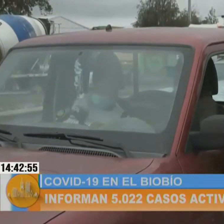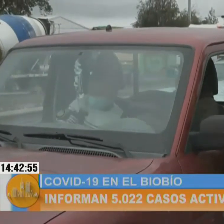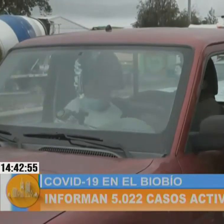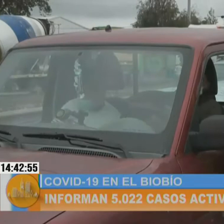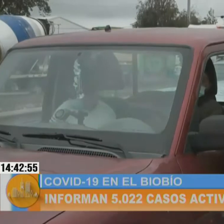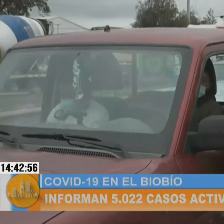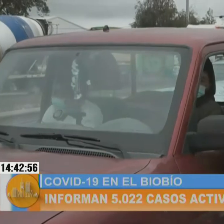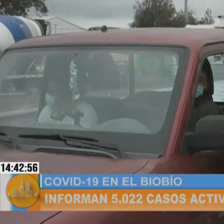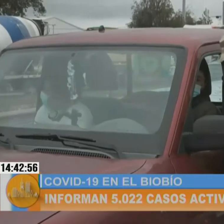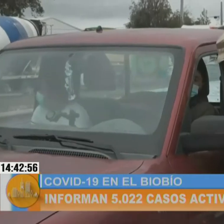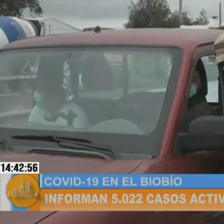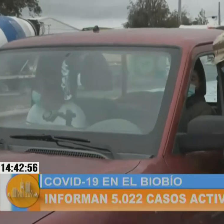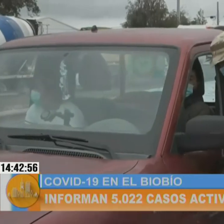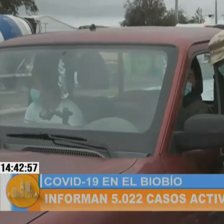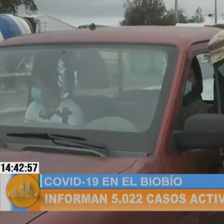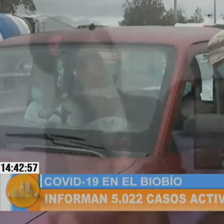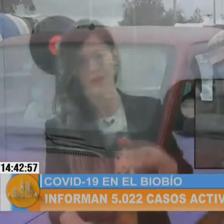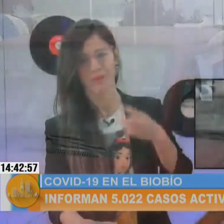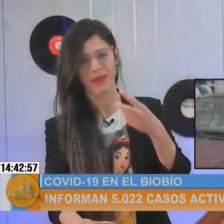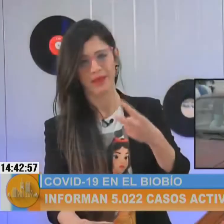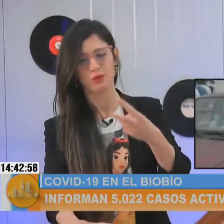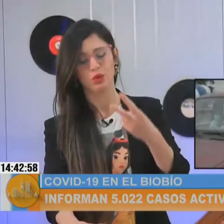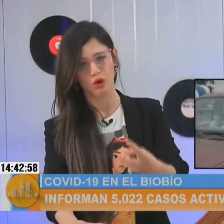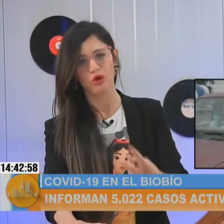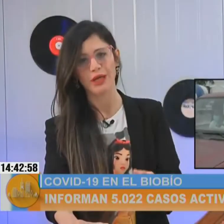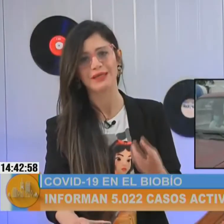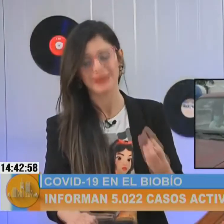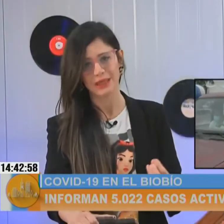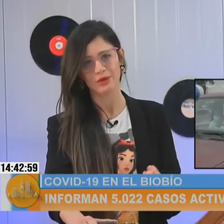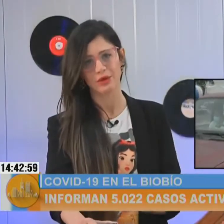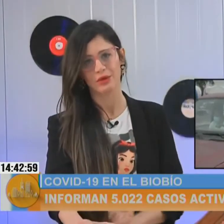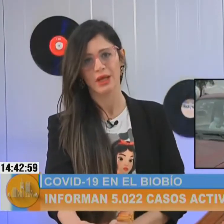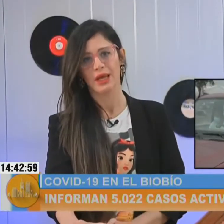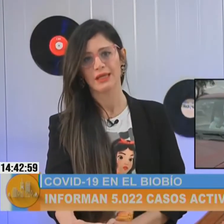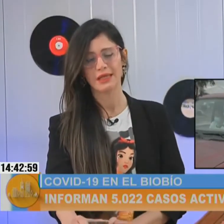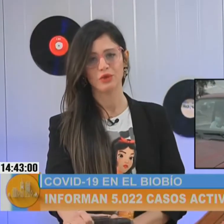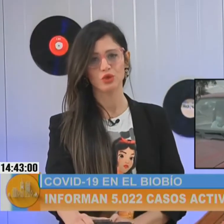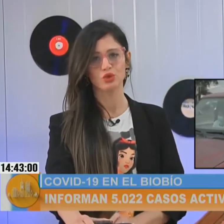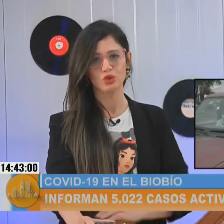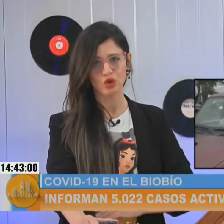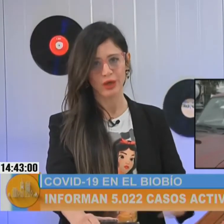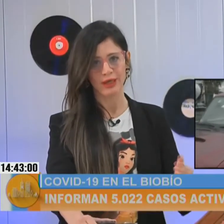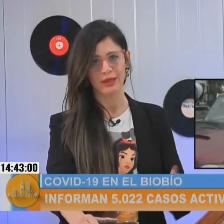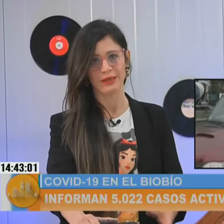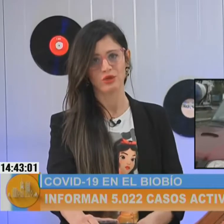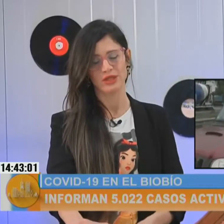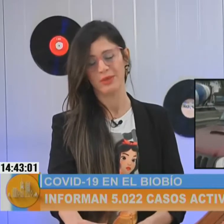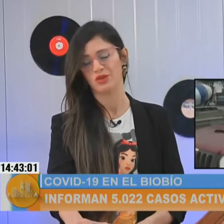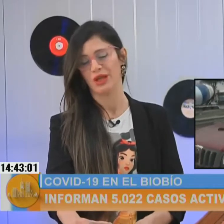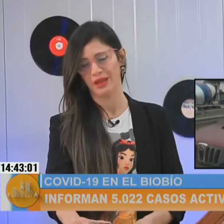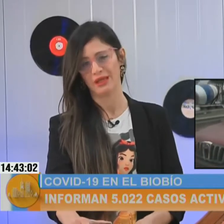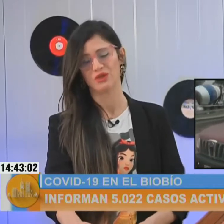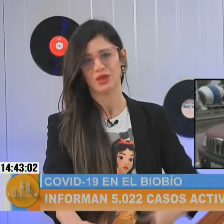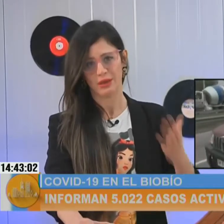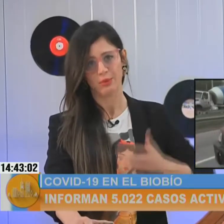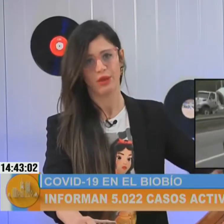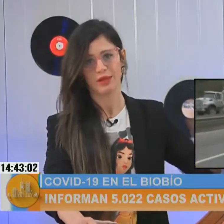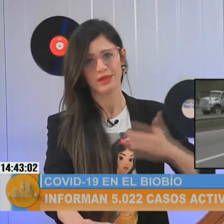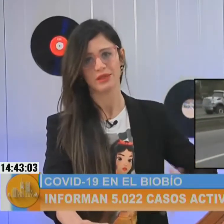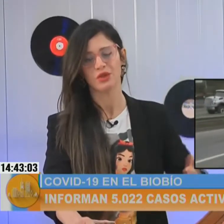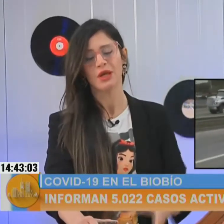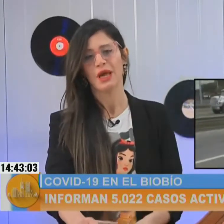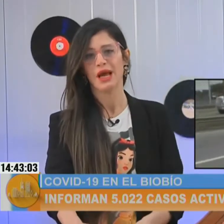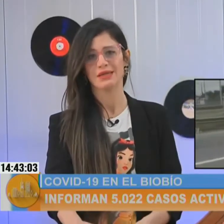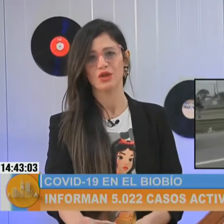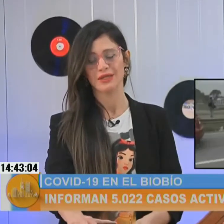la jornada. Oye, eso es realmente una lástima. Imagínate perder tus 2 horas que tienes con el salvoconducto en este atochamiento. La idea entonces es poder,